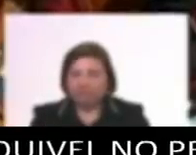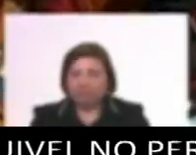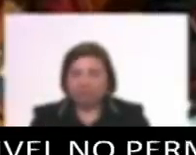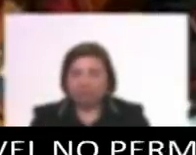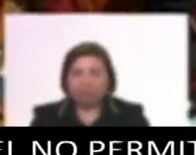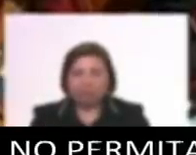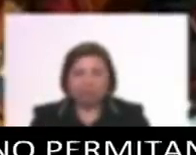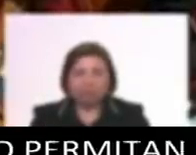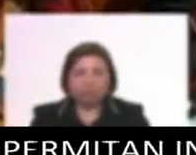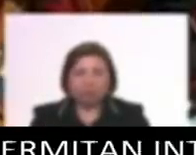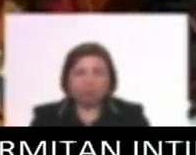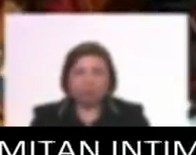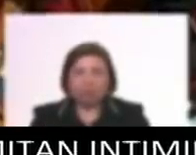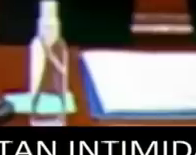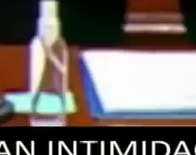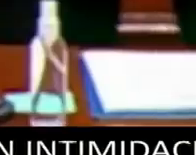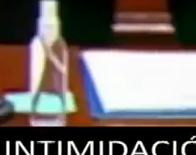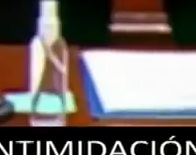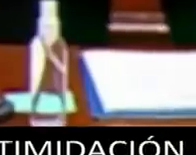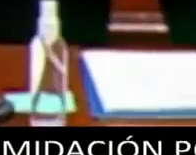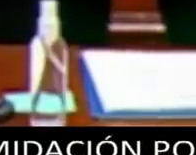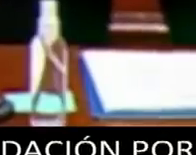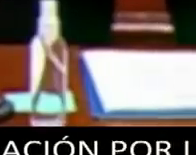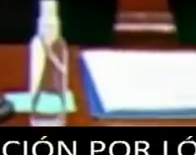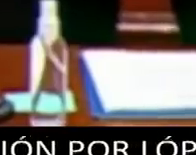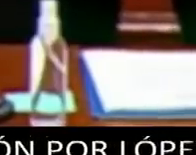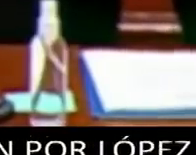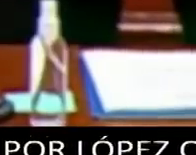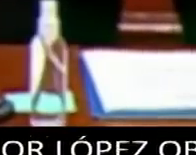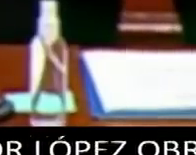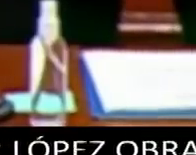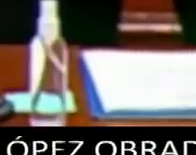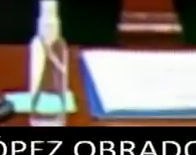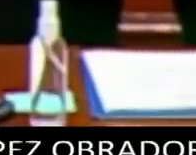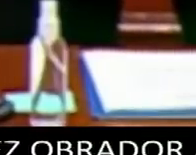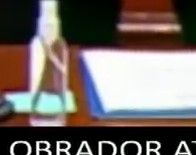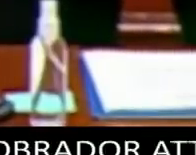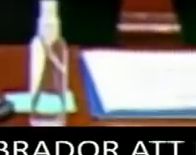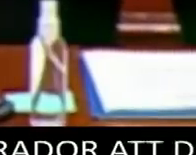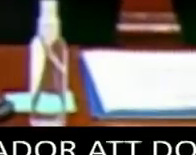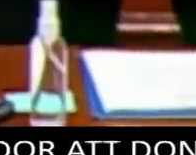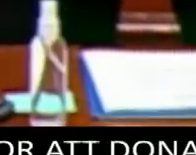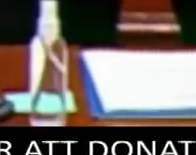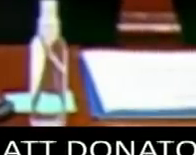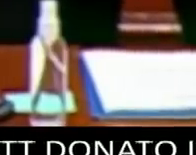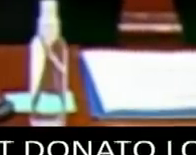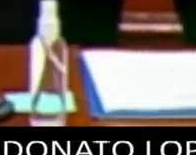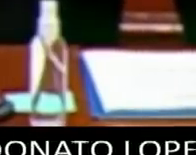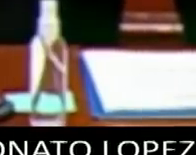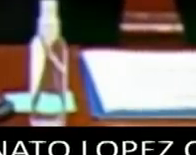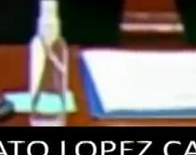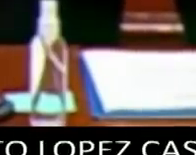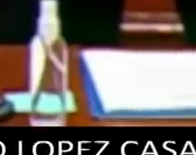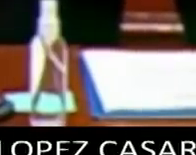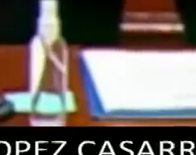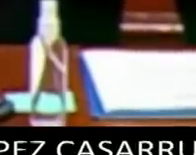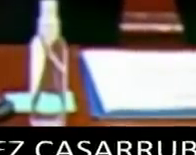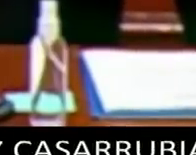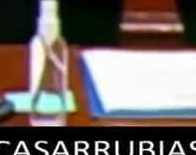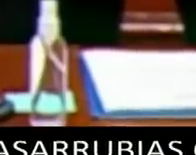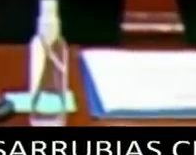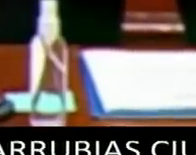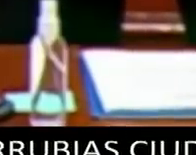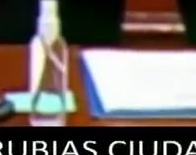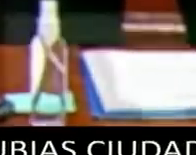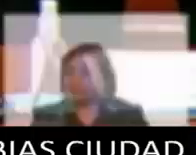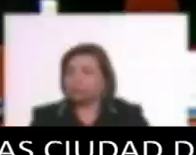que México, más que nada, por hay que hacer la separación. No es con el pueblo mexicano, no es con los mexicanos, a quien queremos